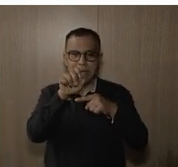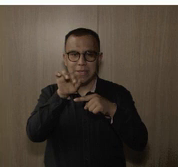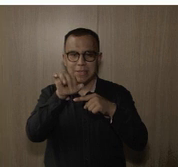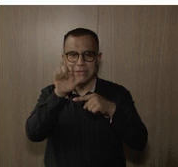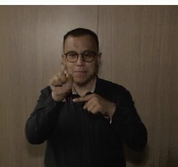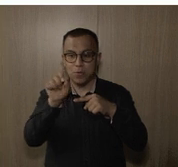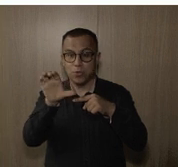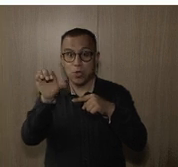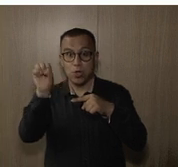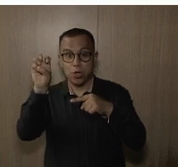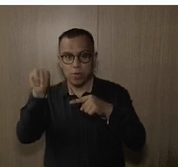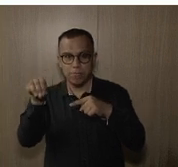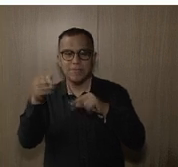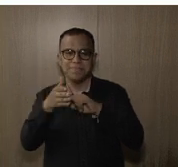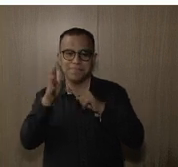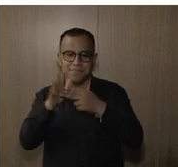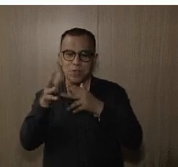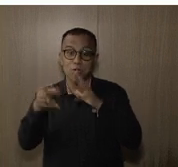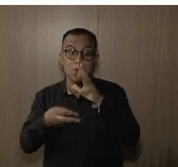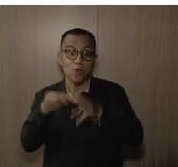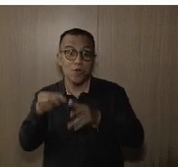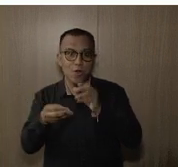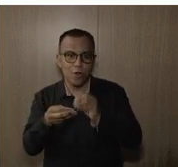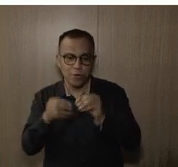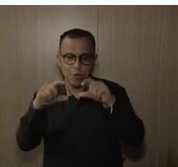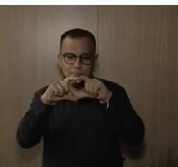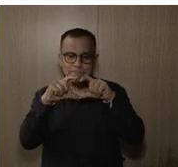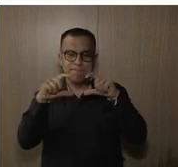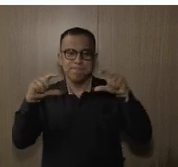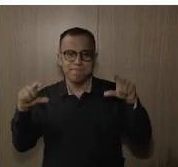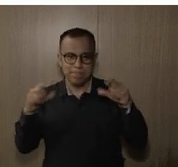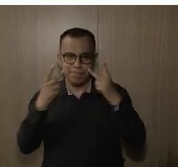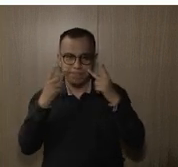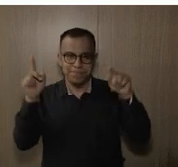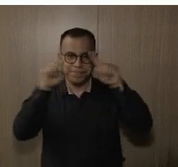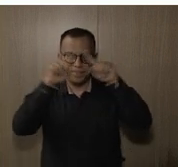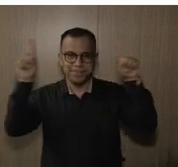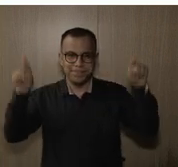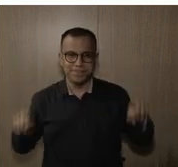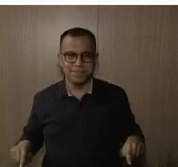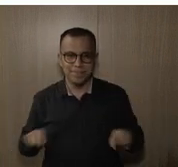www.menti.com y digitando el código que aparece en pantalla